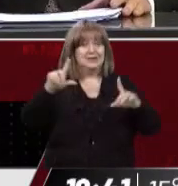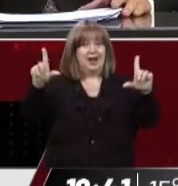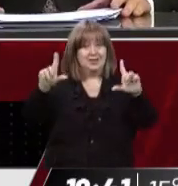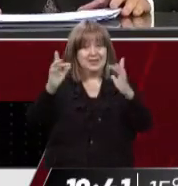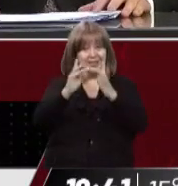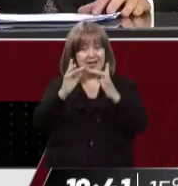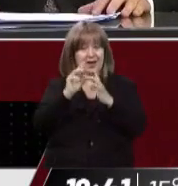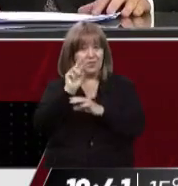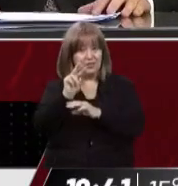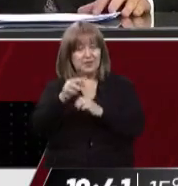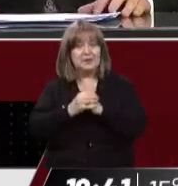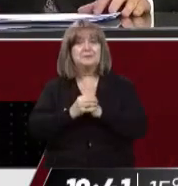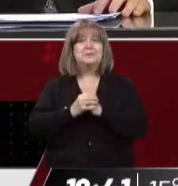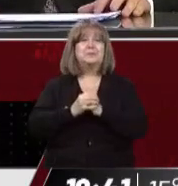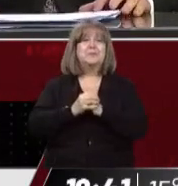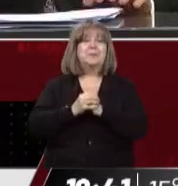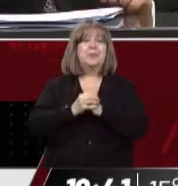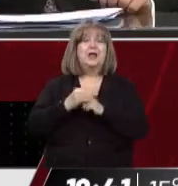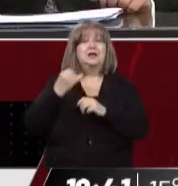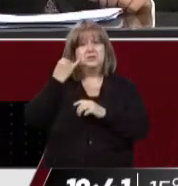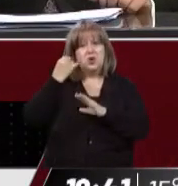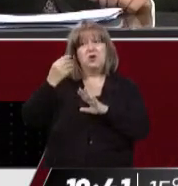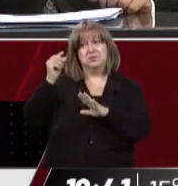fanatismo? Ahora, en este último tiempo, no.